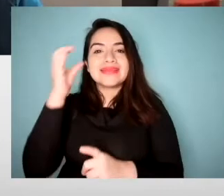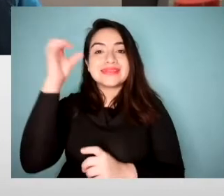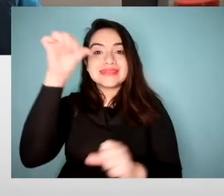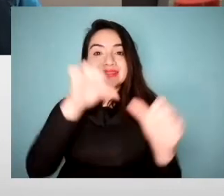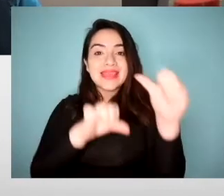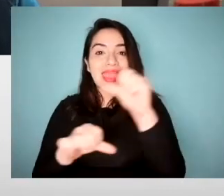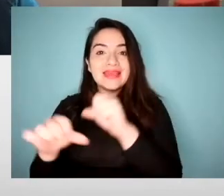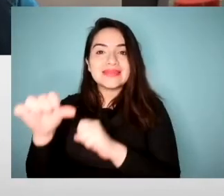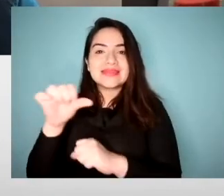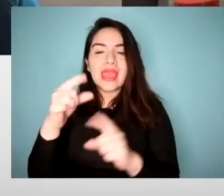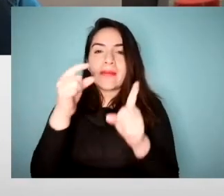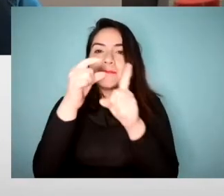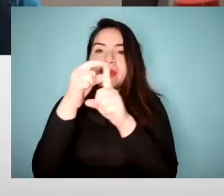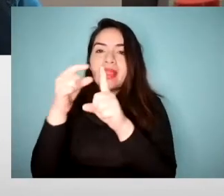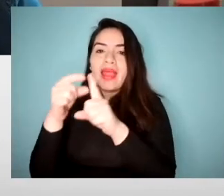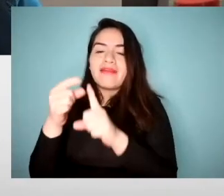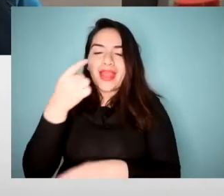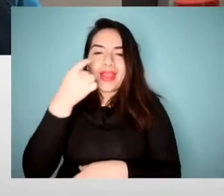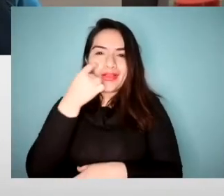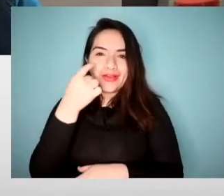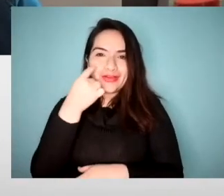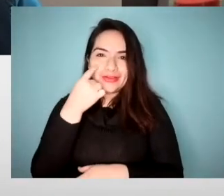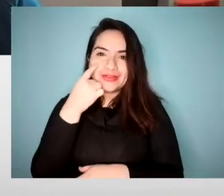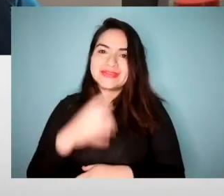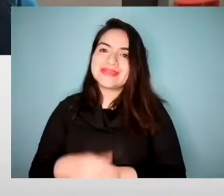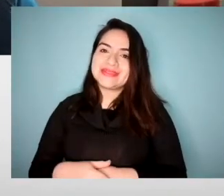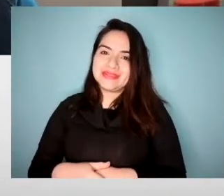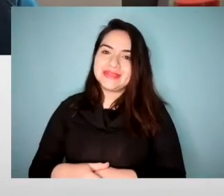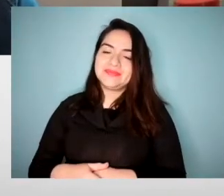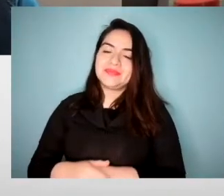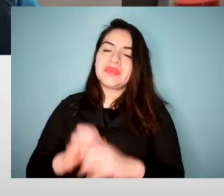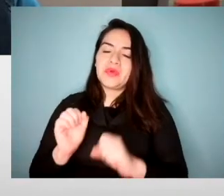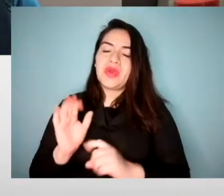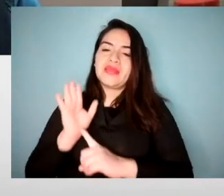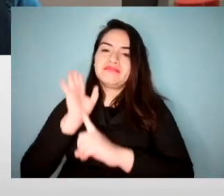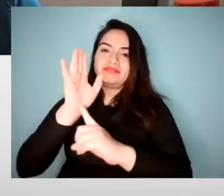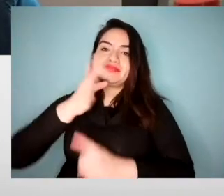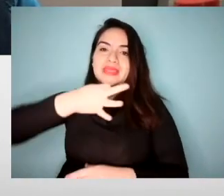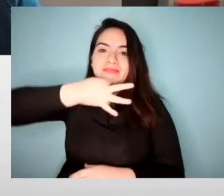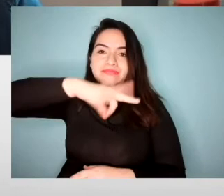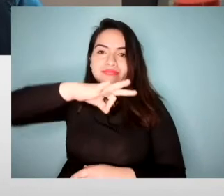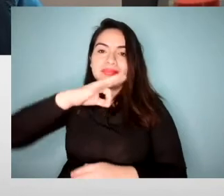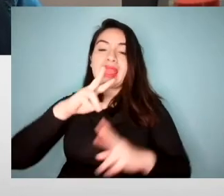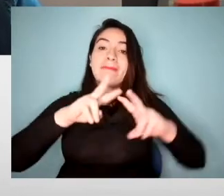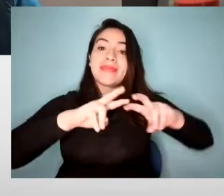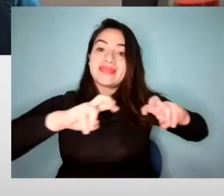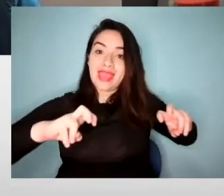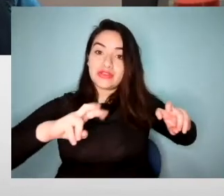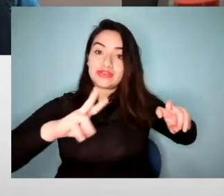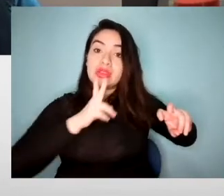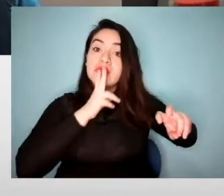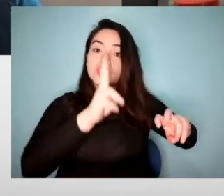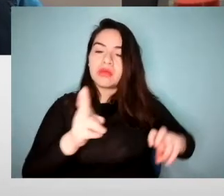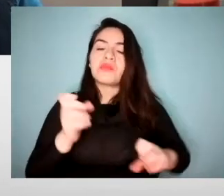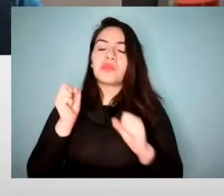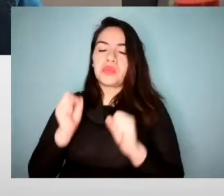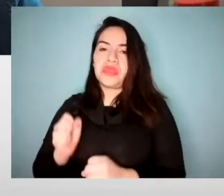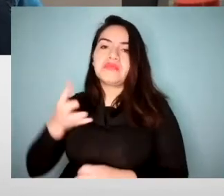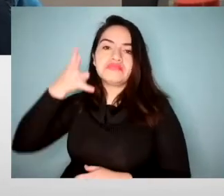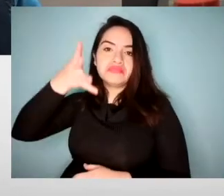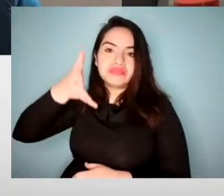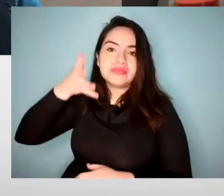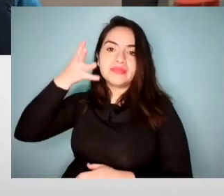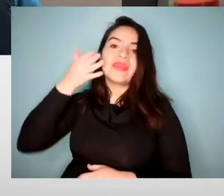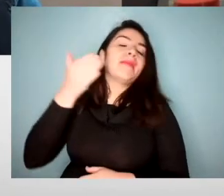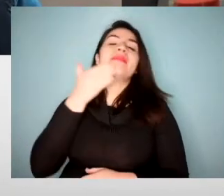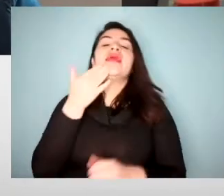eran palabras que conocía y podía exponer mis resultados, las investigaciones que hacía, tenía reuniones de laboratorio